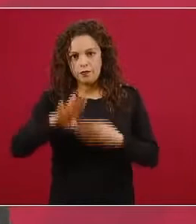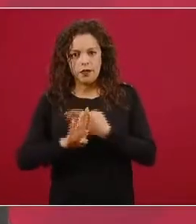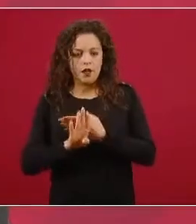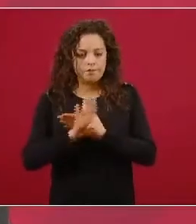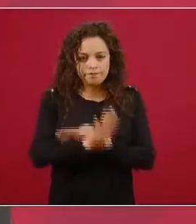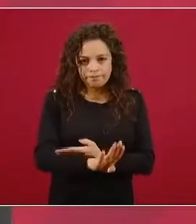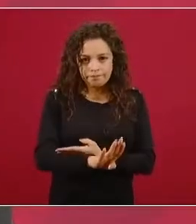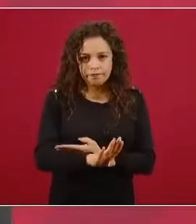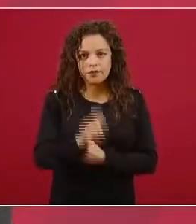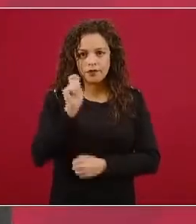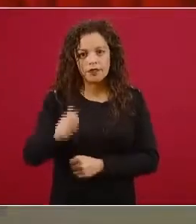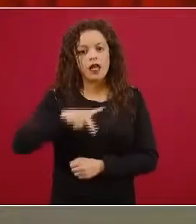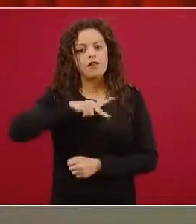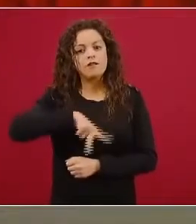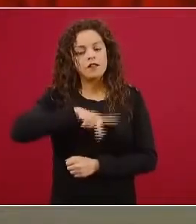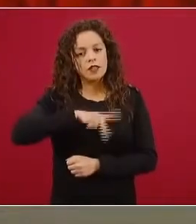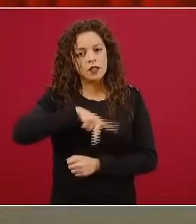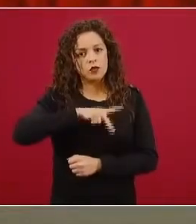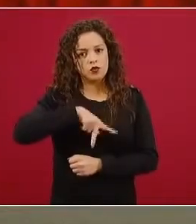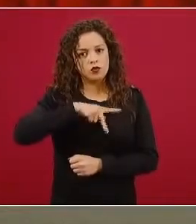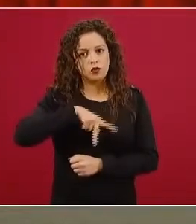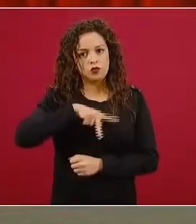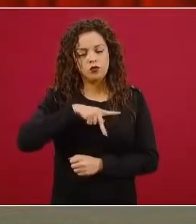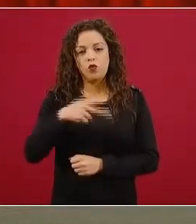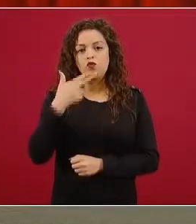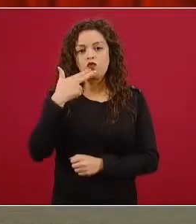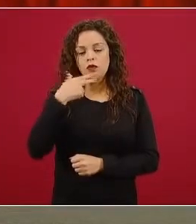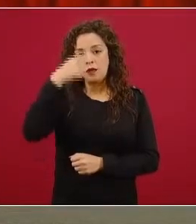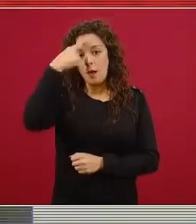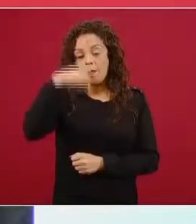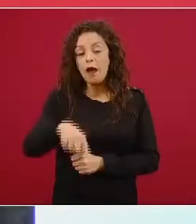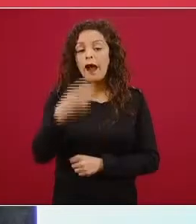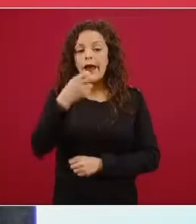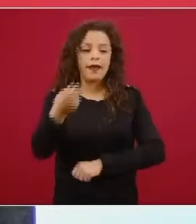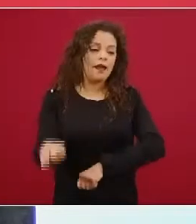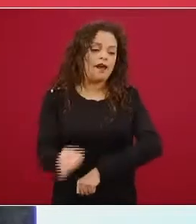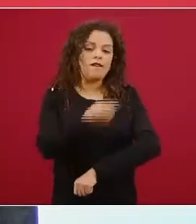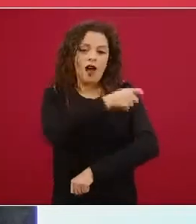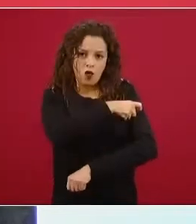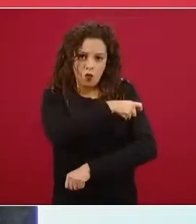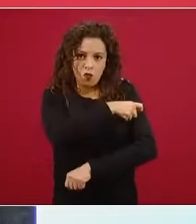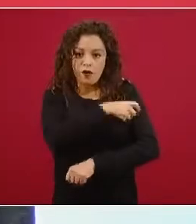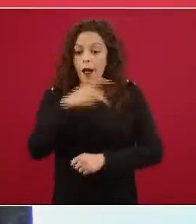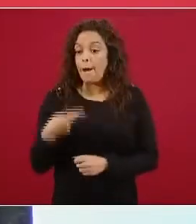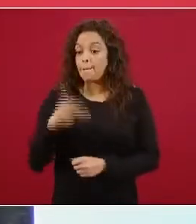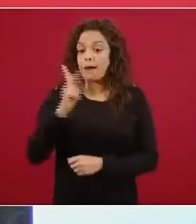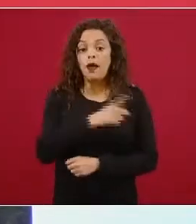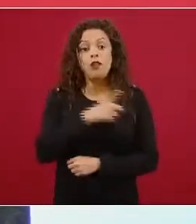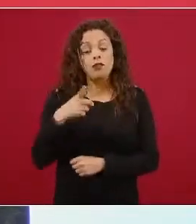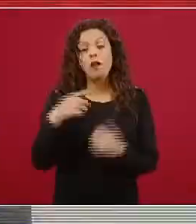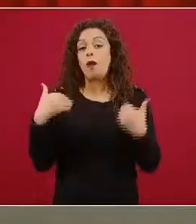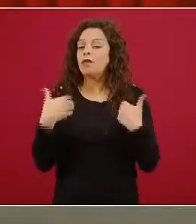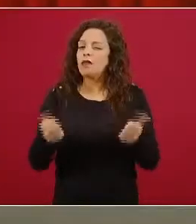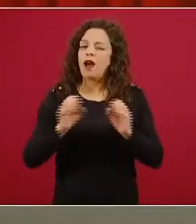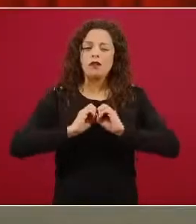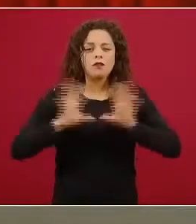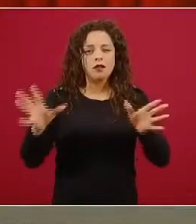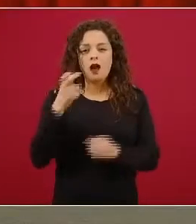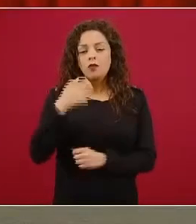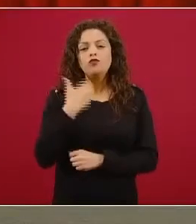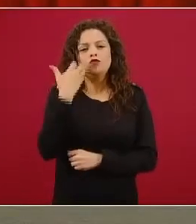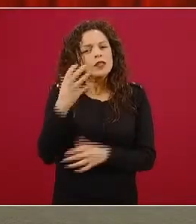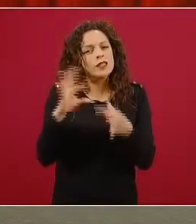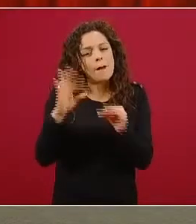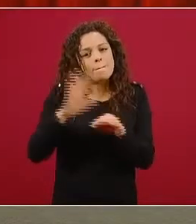atenuación de los virus que se utilizan en las vacunas. Pero lo que también debe quedar muy claro, es lo que quiero hacer